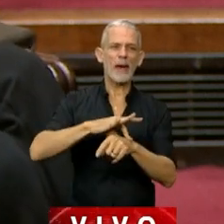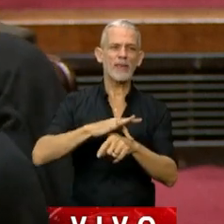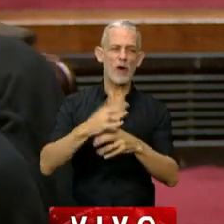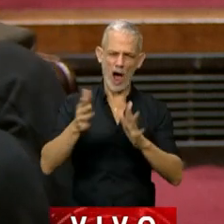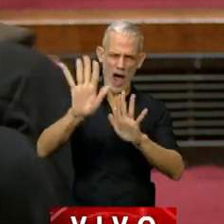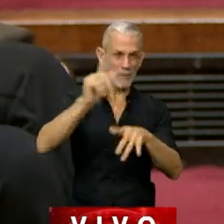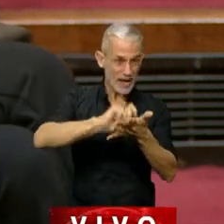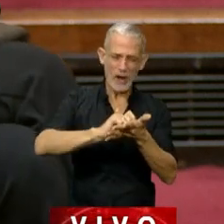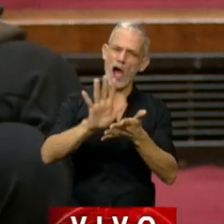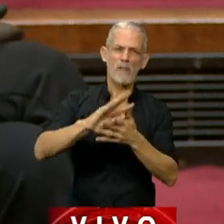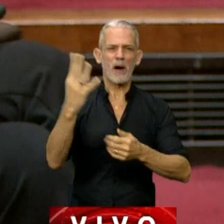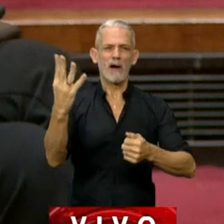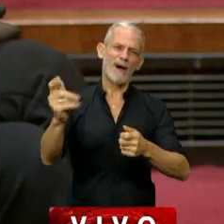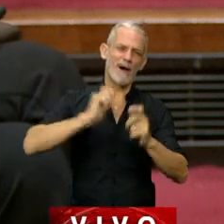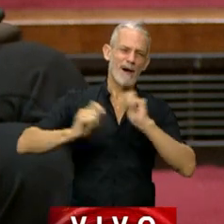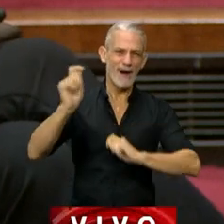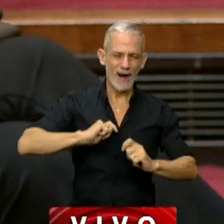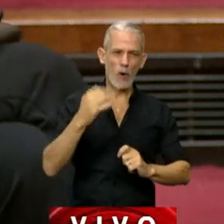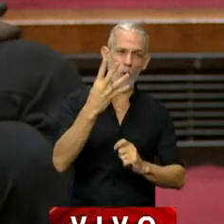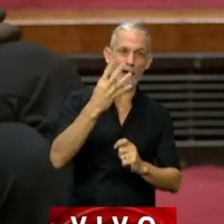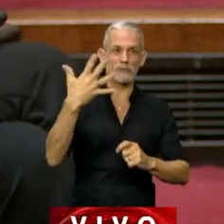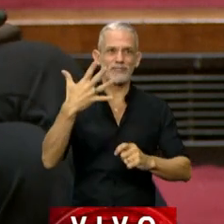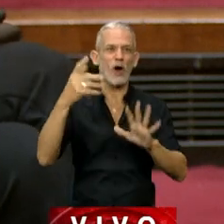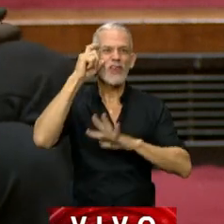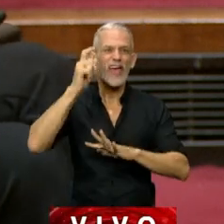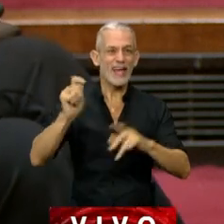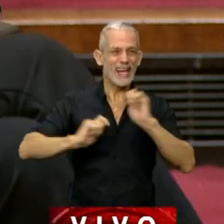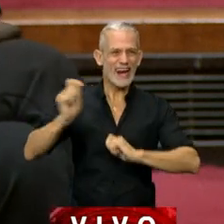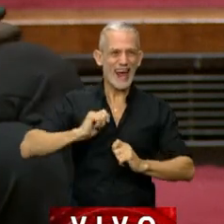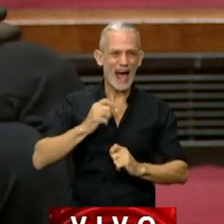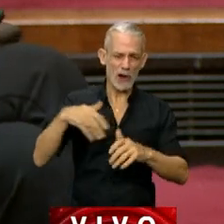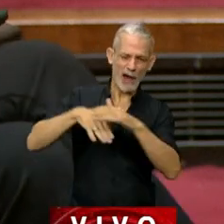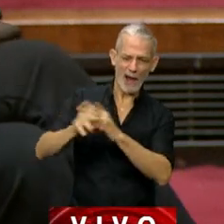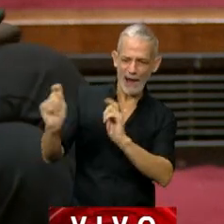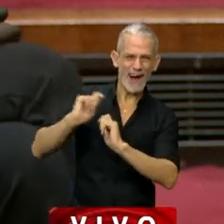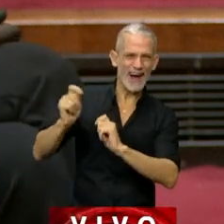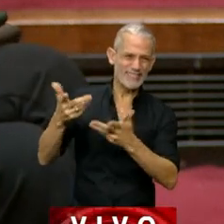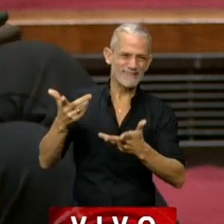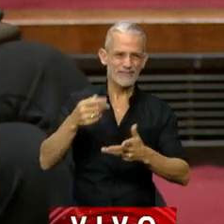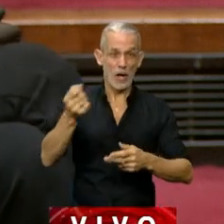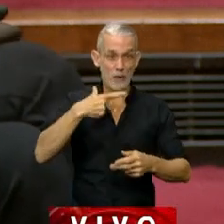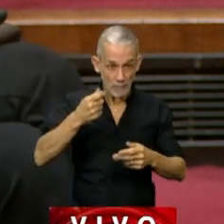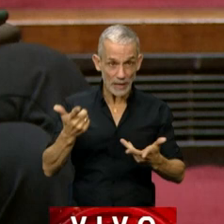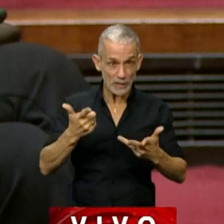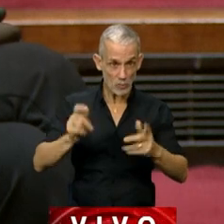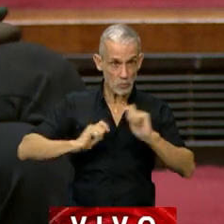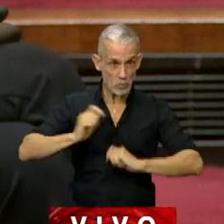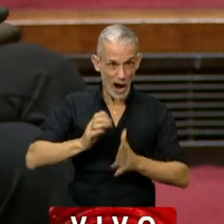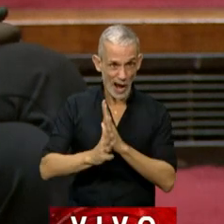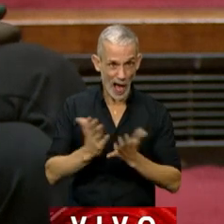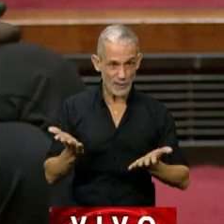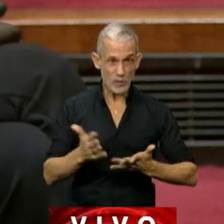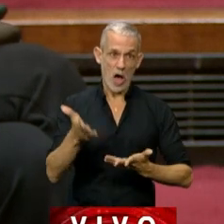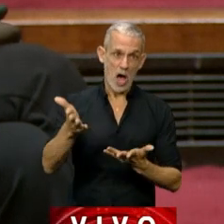entrega 4, 5, 10 medicamentos que tiene ahí de muestras gratis, antibióticos. Y